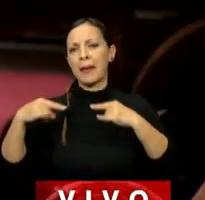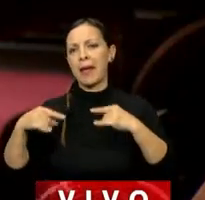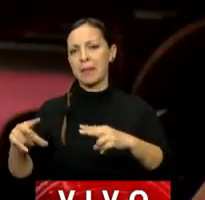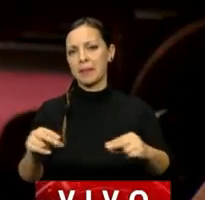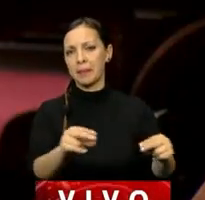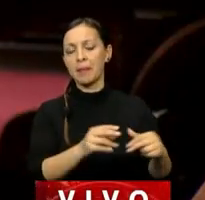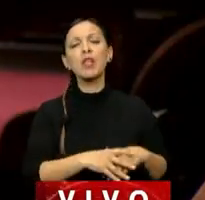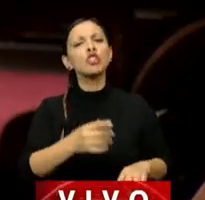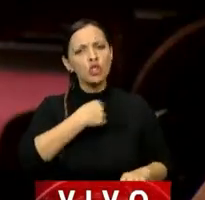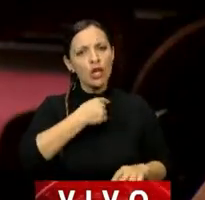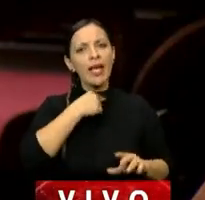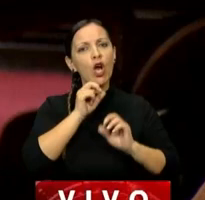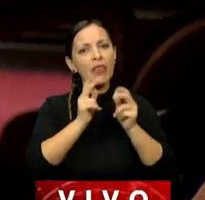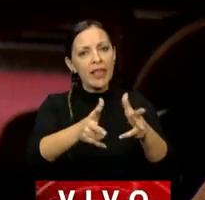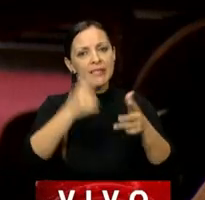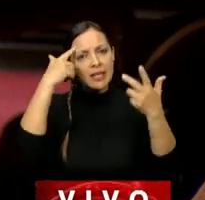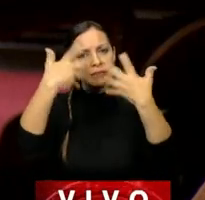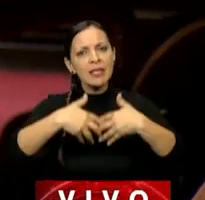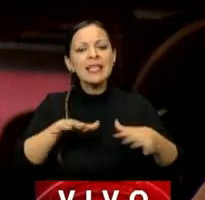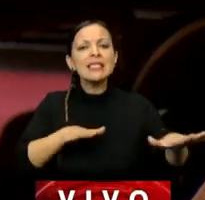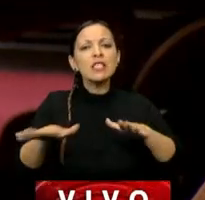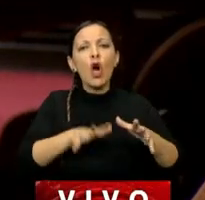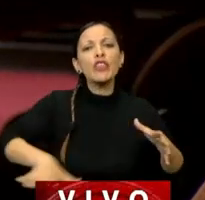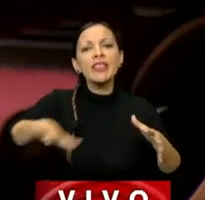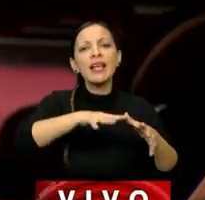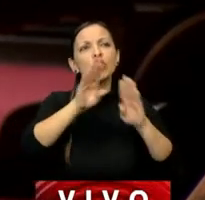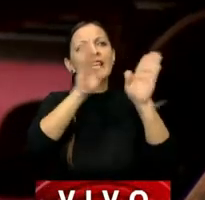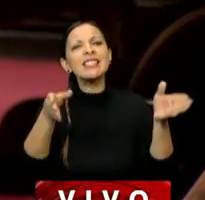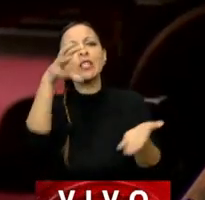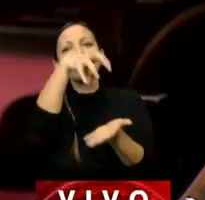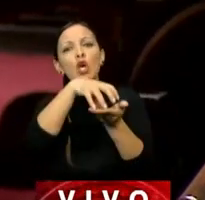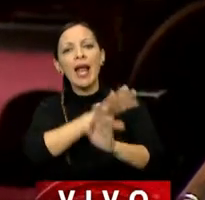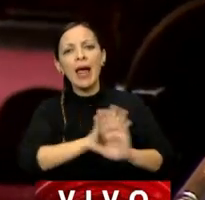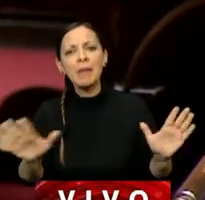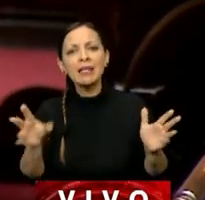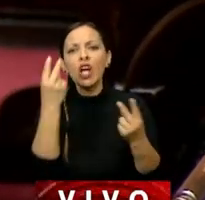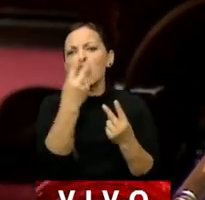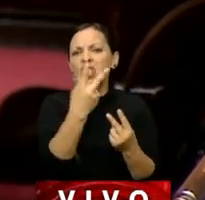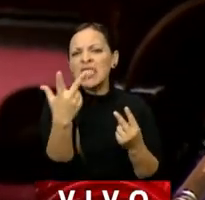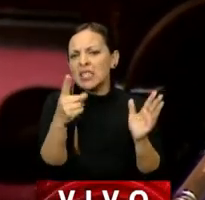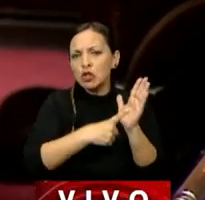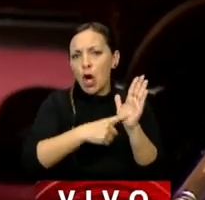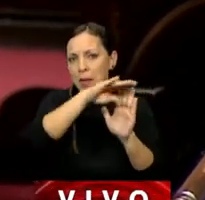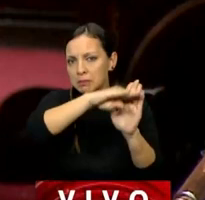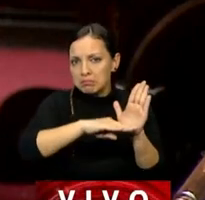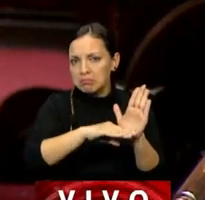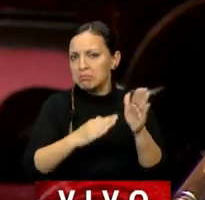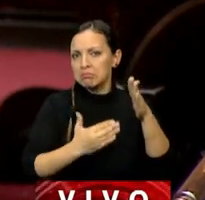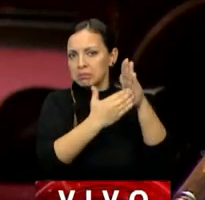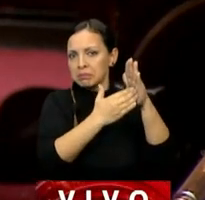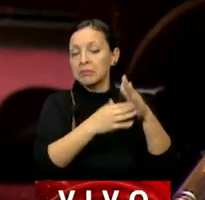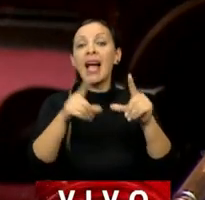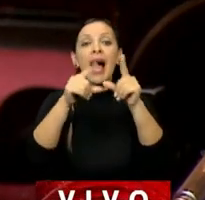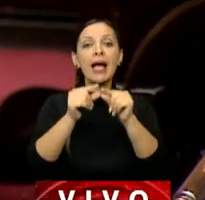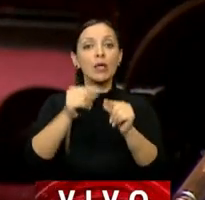yo quiero hacer algunas reflexiones sobre el marco institucional nada más dos o tres normas constitucionales que nos rigen el